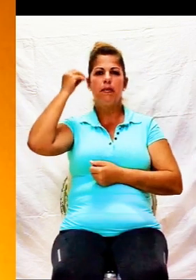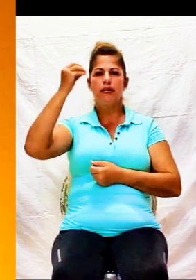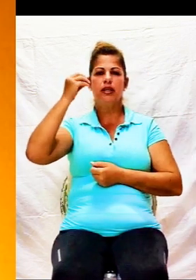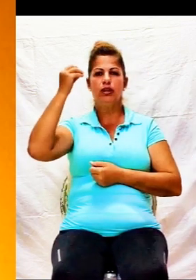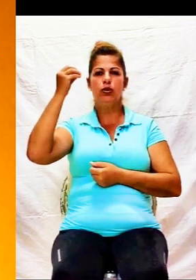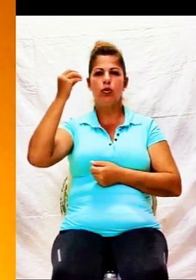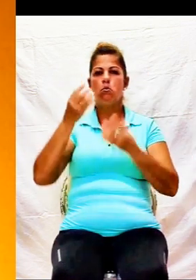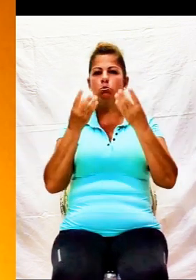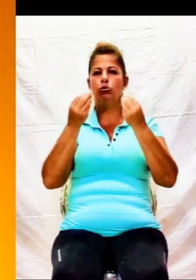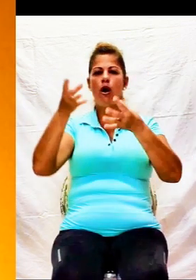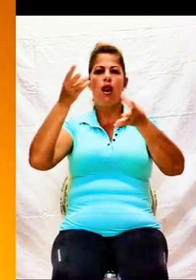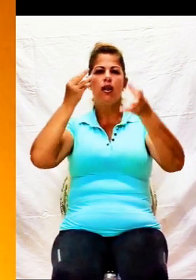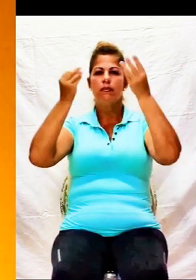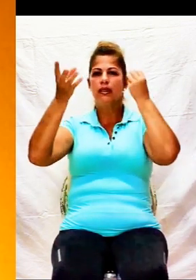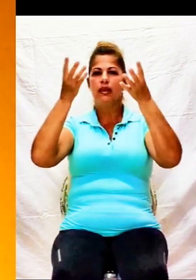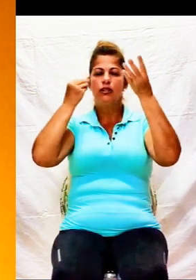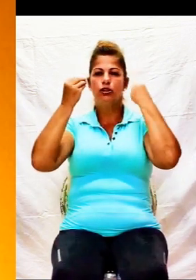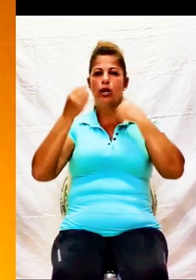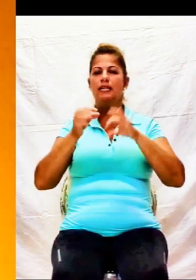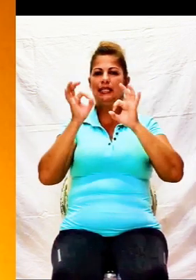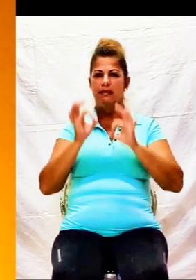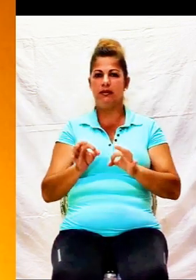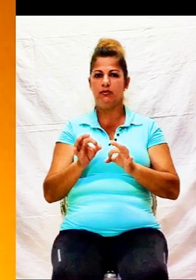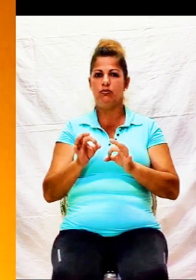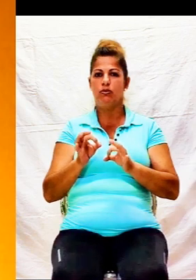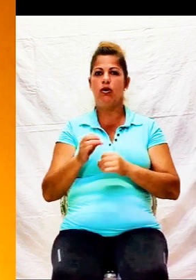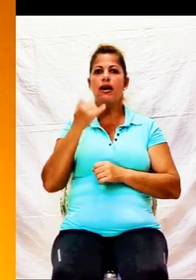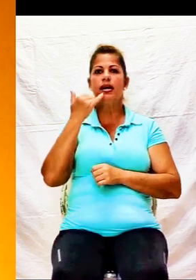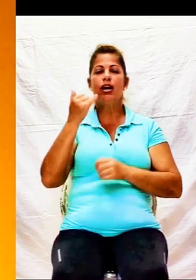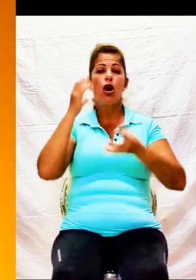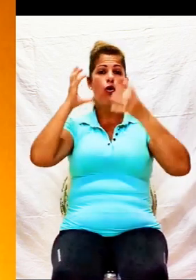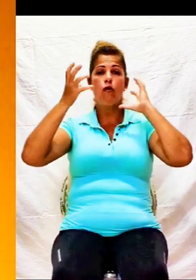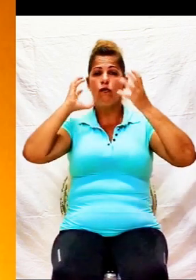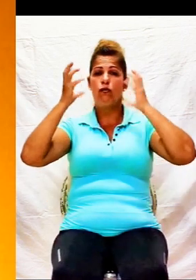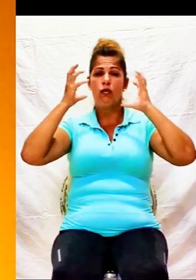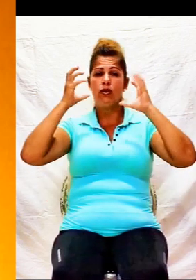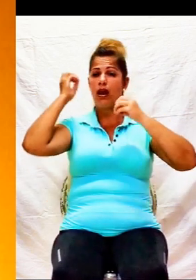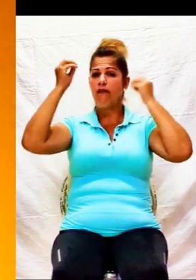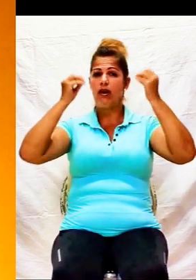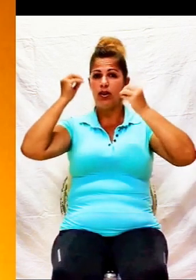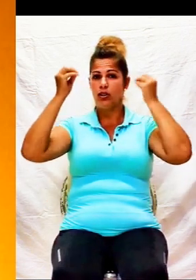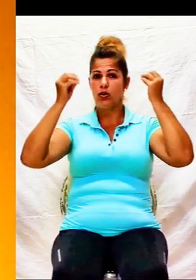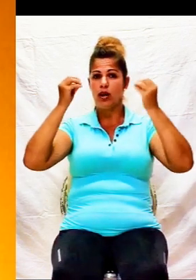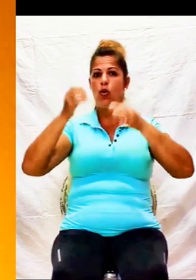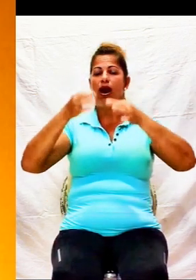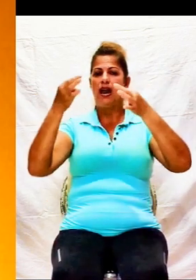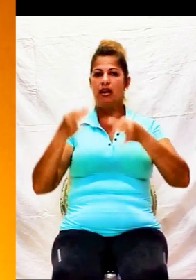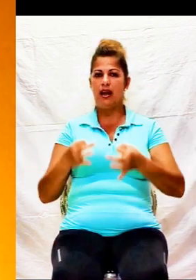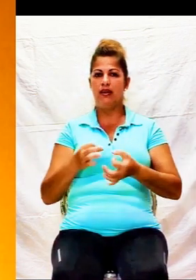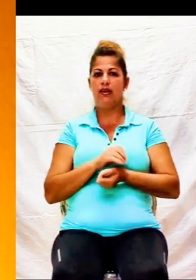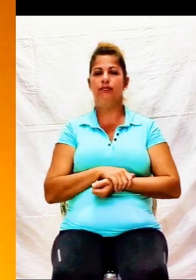En la divagación, el pensamiento se retroalimenta a sí mismo, confundiendo